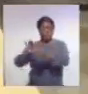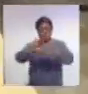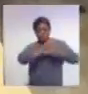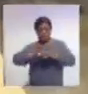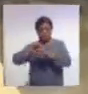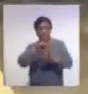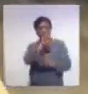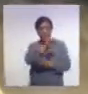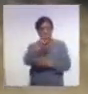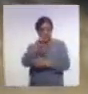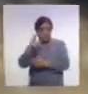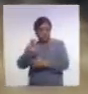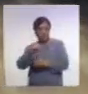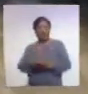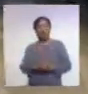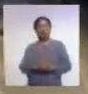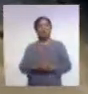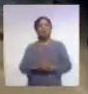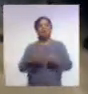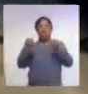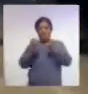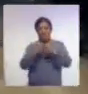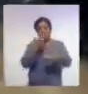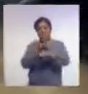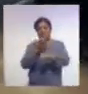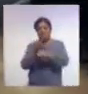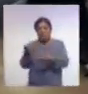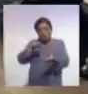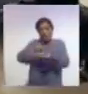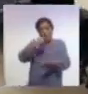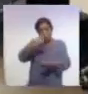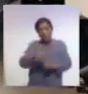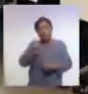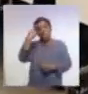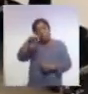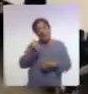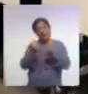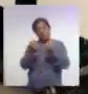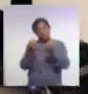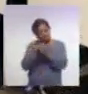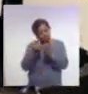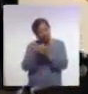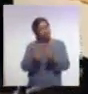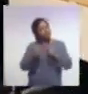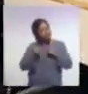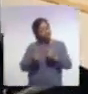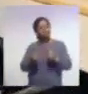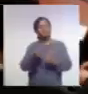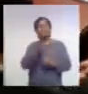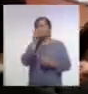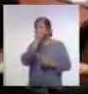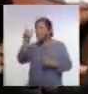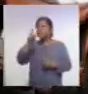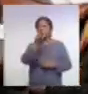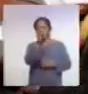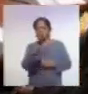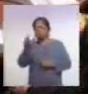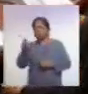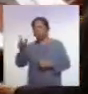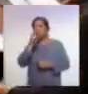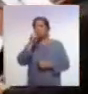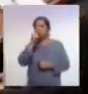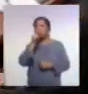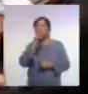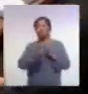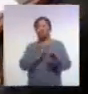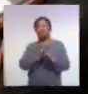la SSC y la Embajada de Estados Unidos en México para fortalecer la profesionalización y dignificación policial. Valiente Hernández